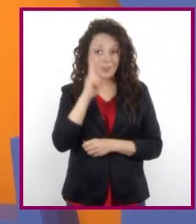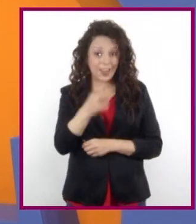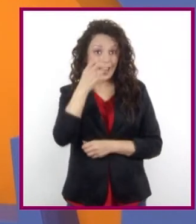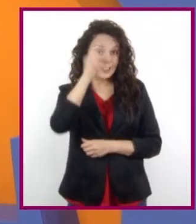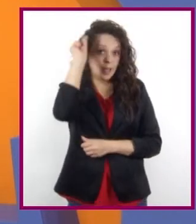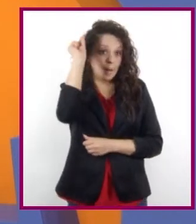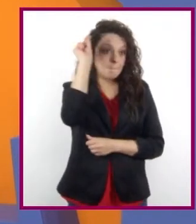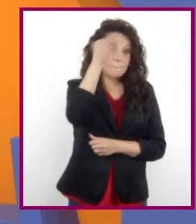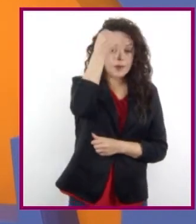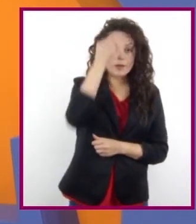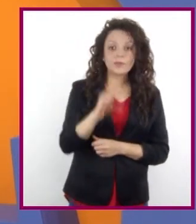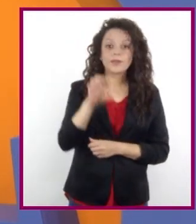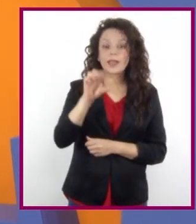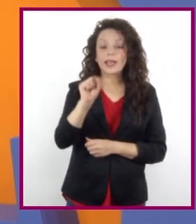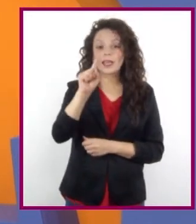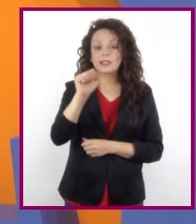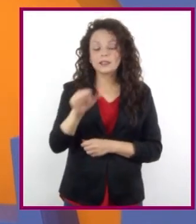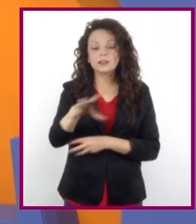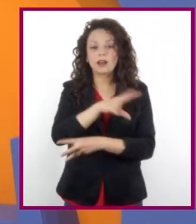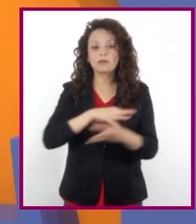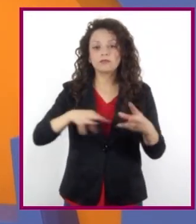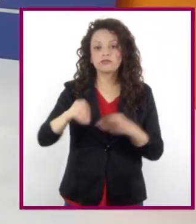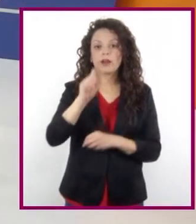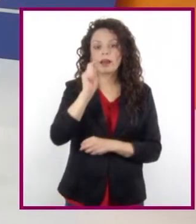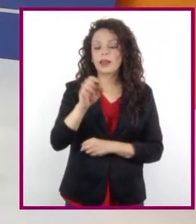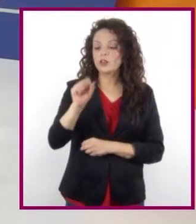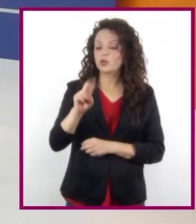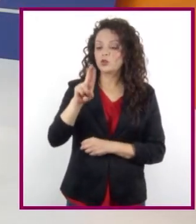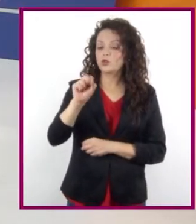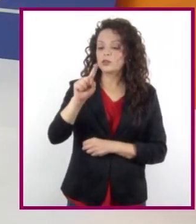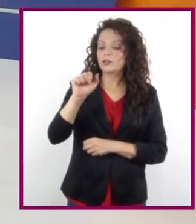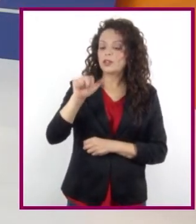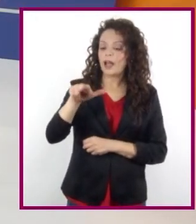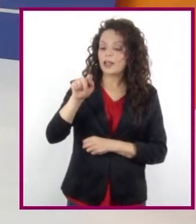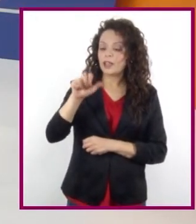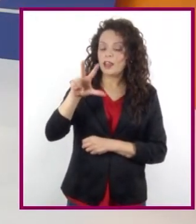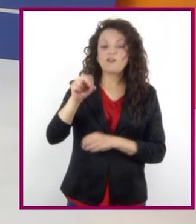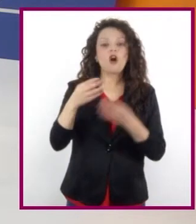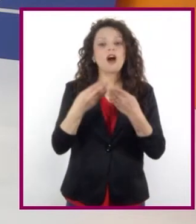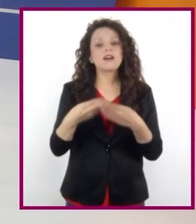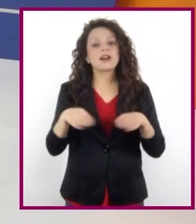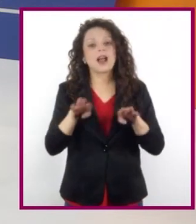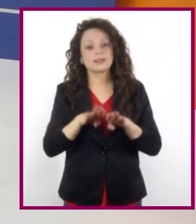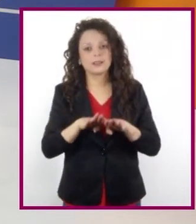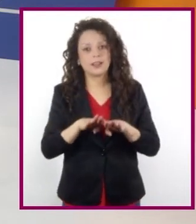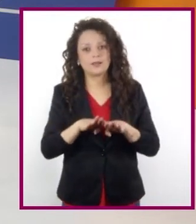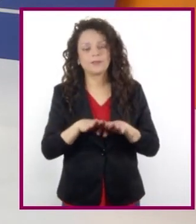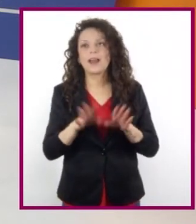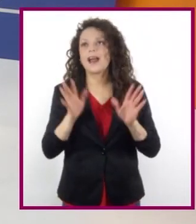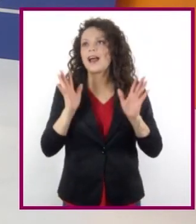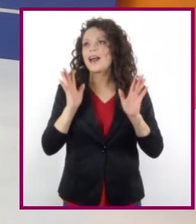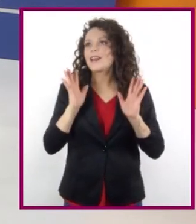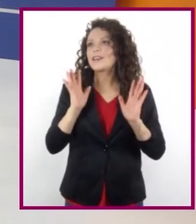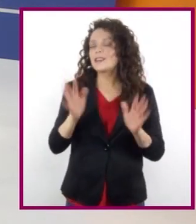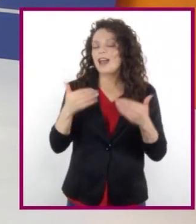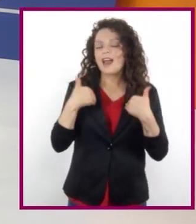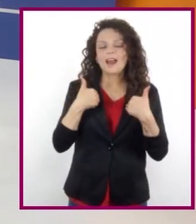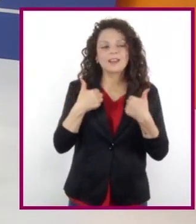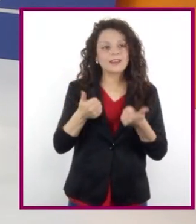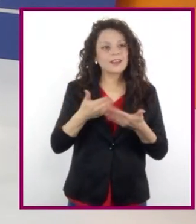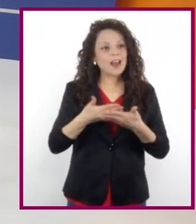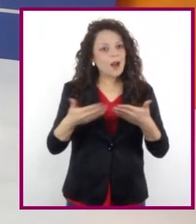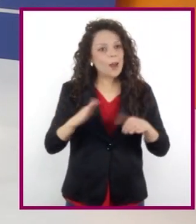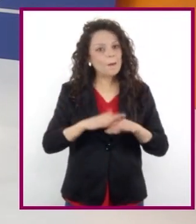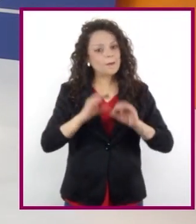esta sustituye al sustantivo casa. Ahora entiendo mejor el uso del pronombre demostrativo y el por qué